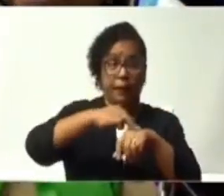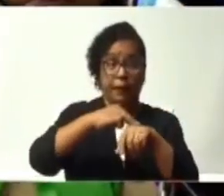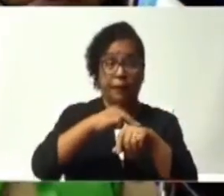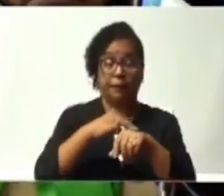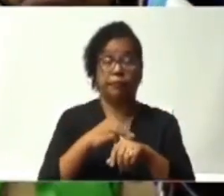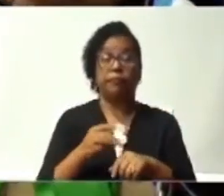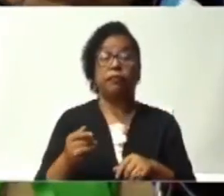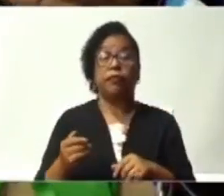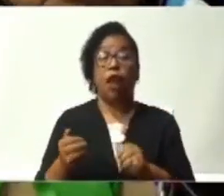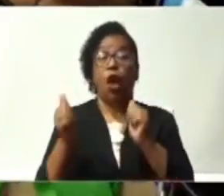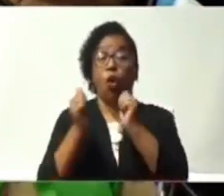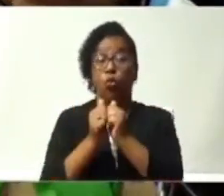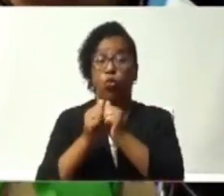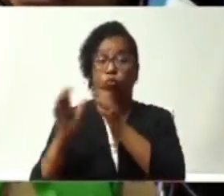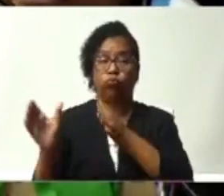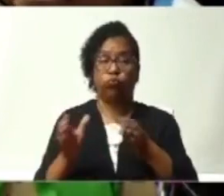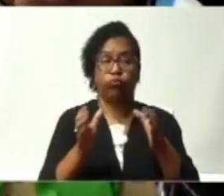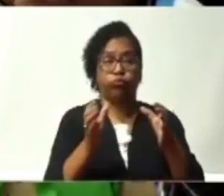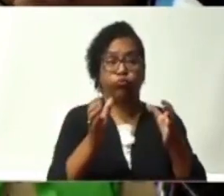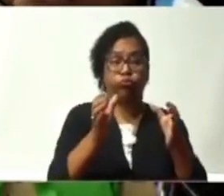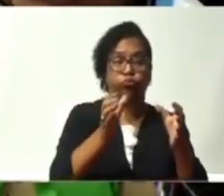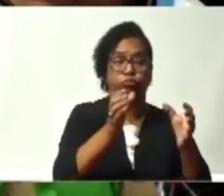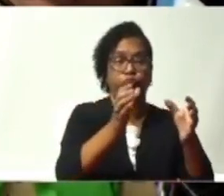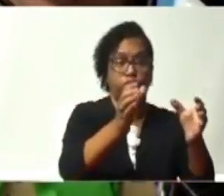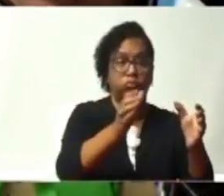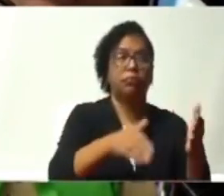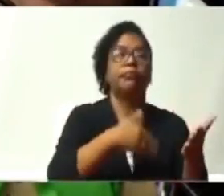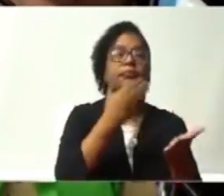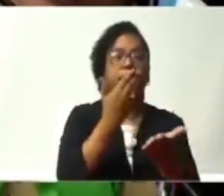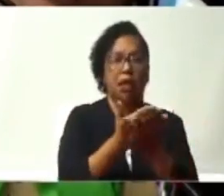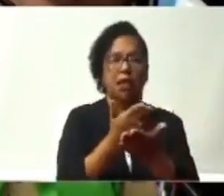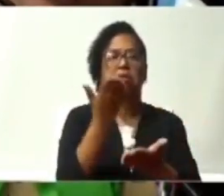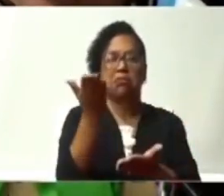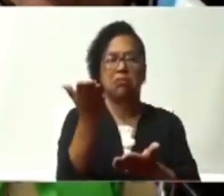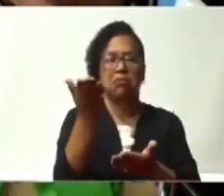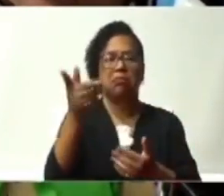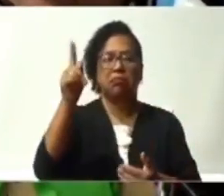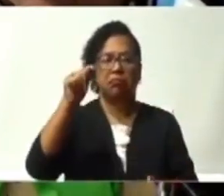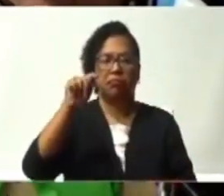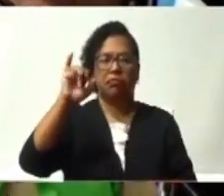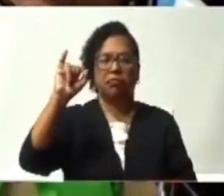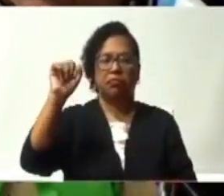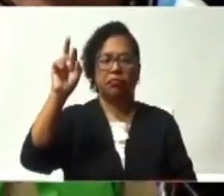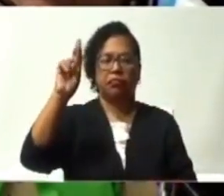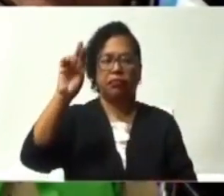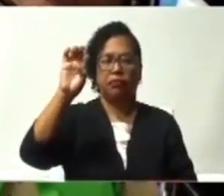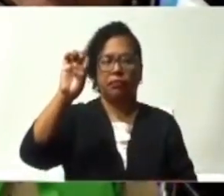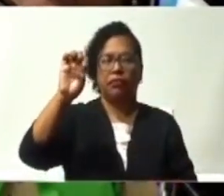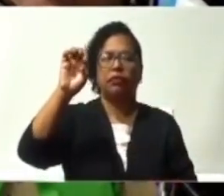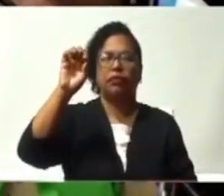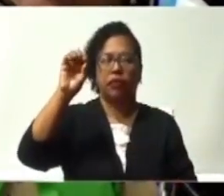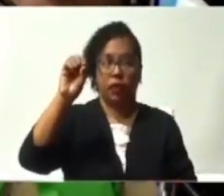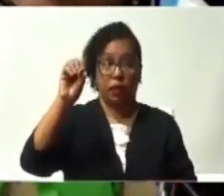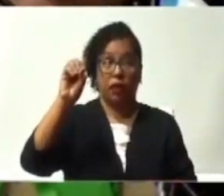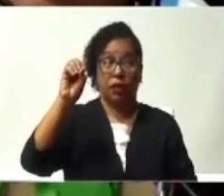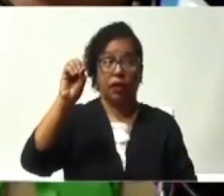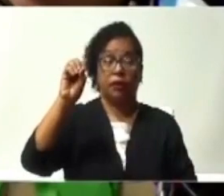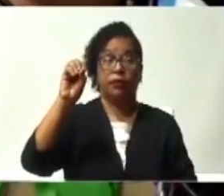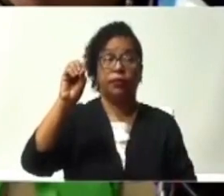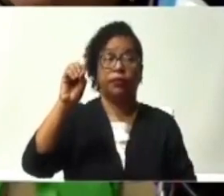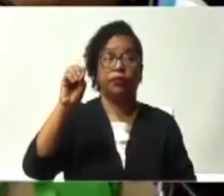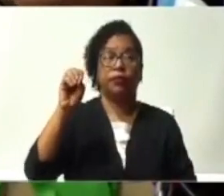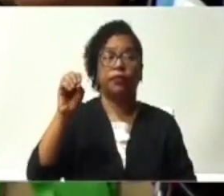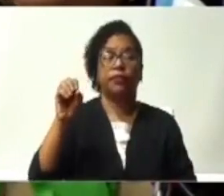la República Dominicana a hacer un descenso en una tierra que cuando llegamos allí